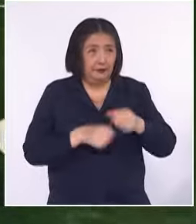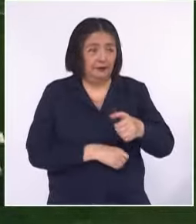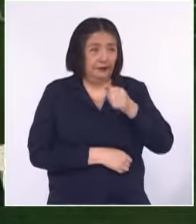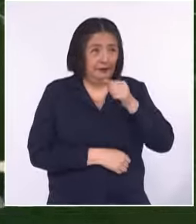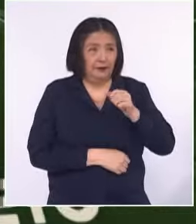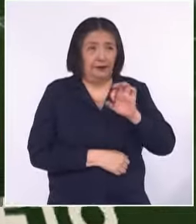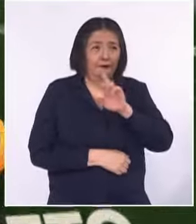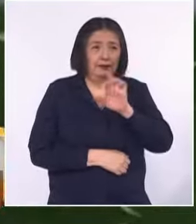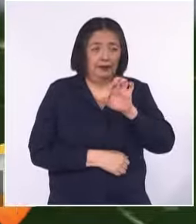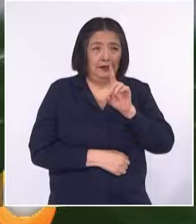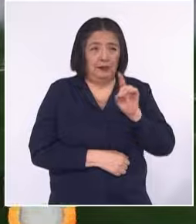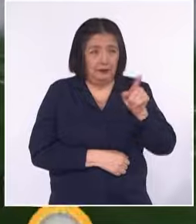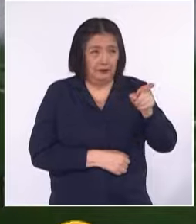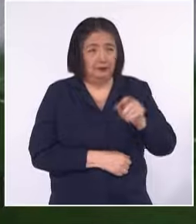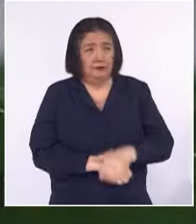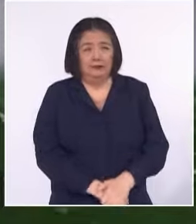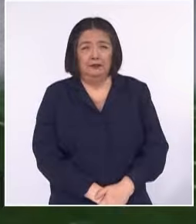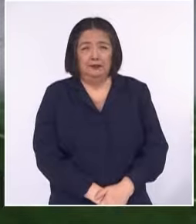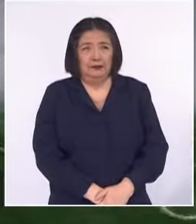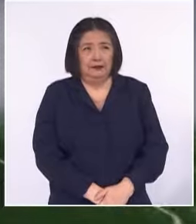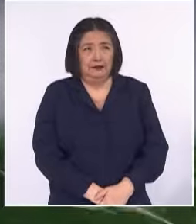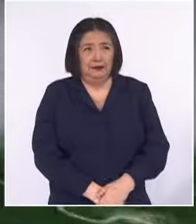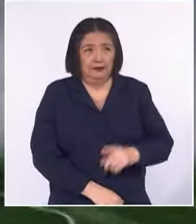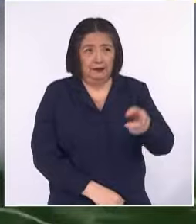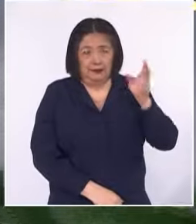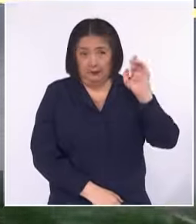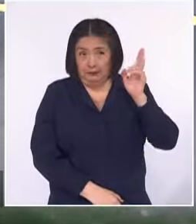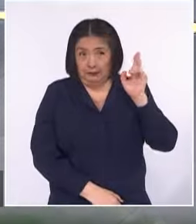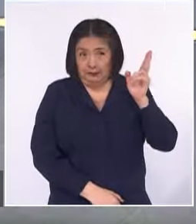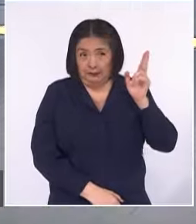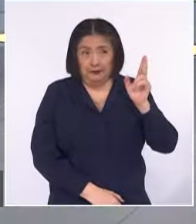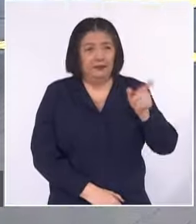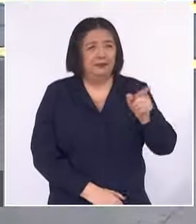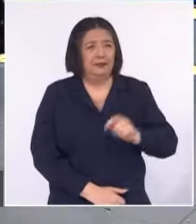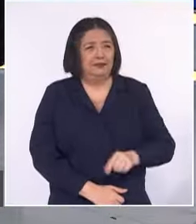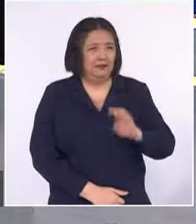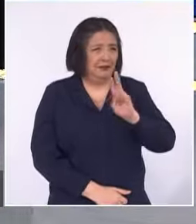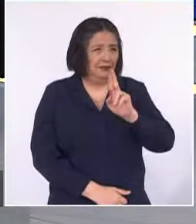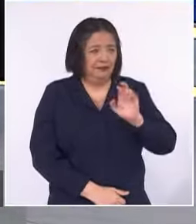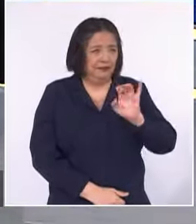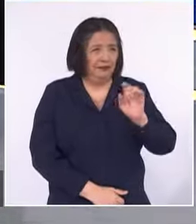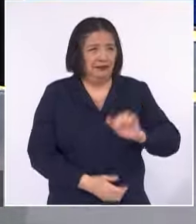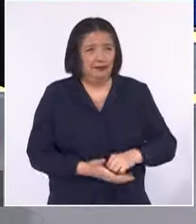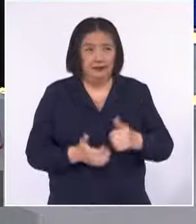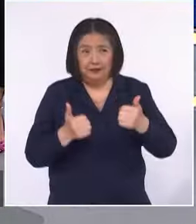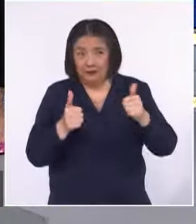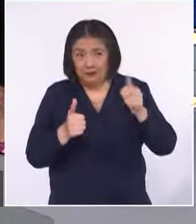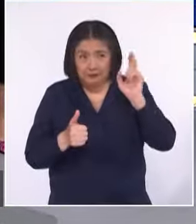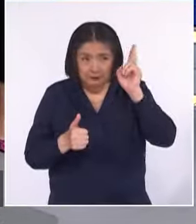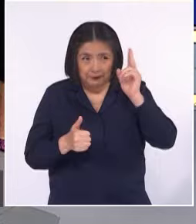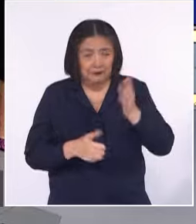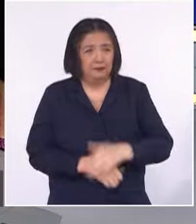Fernando Mover, que es nada menos que el profesor de Briana. ¿Qué tal, profesor? ¿Cómo está?